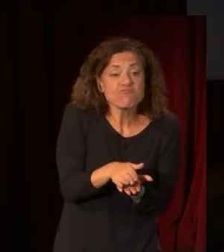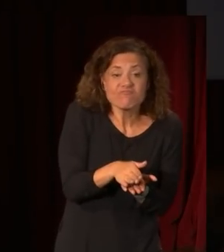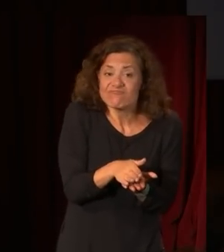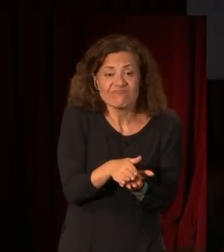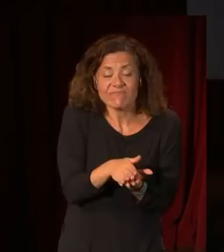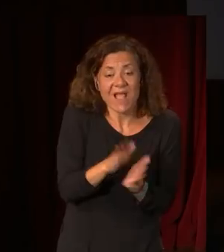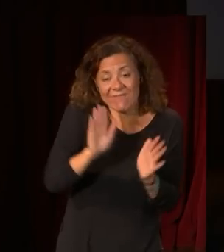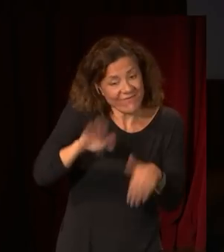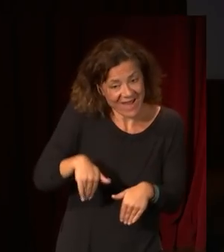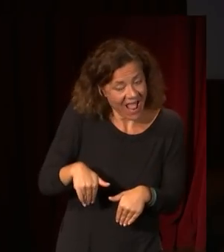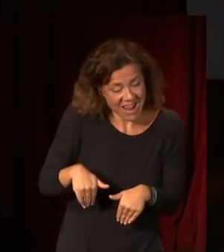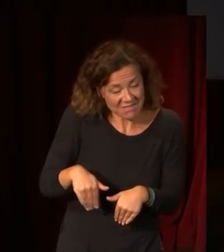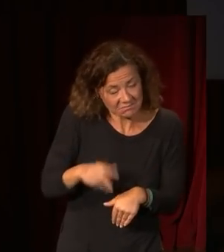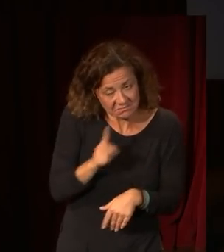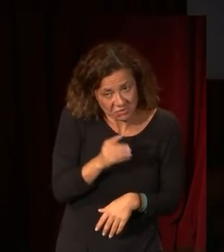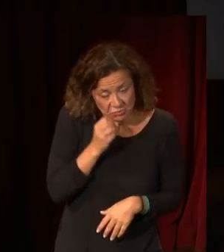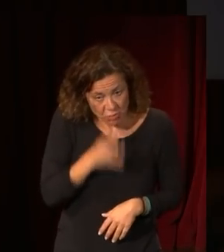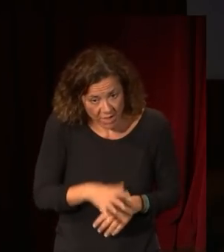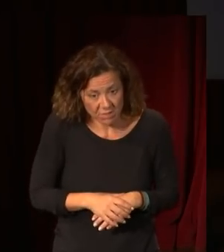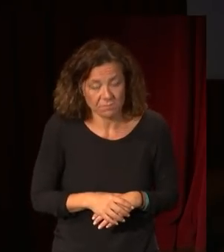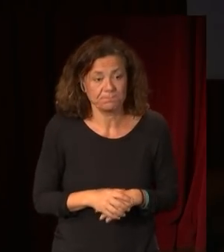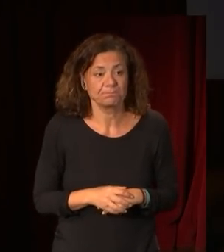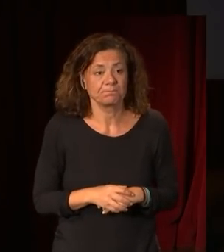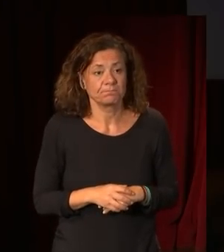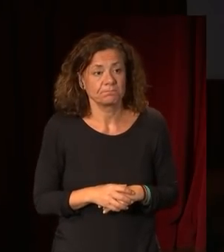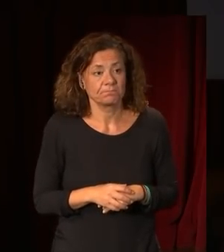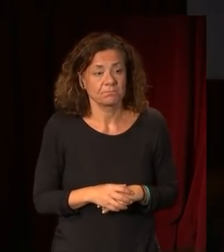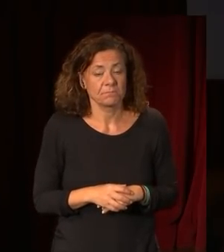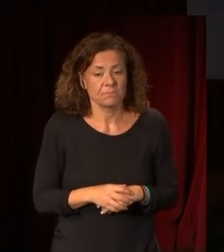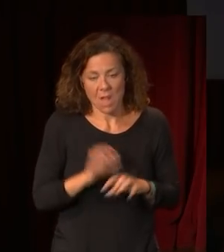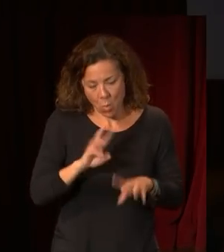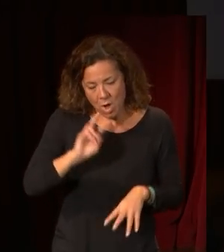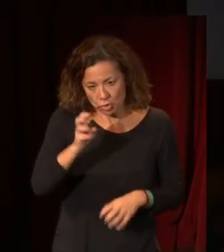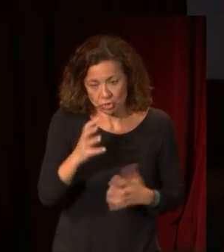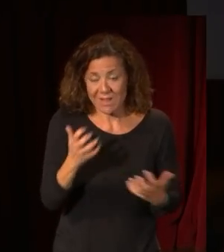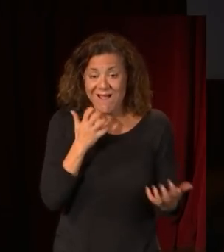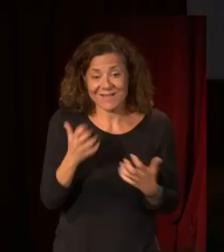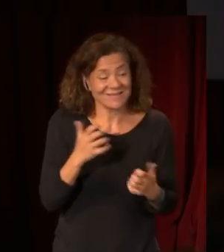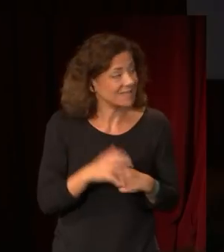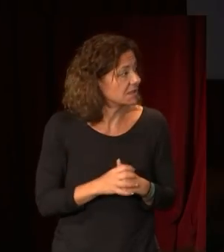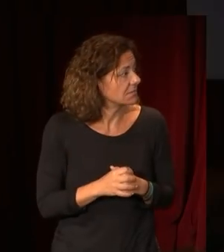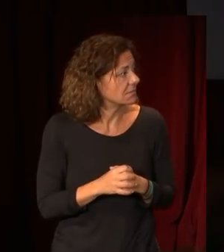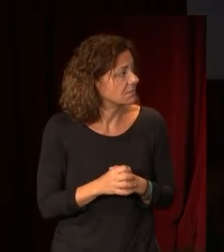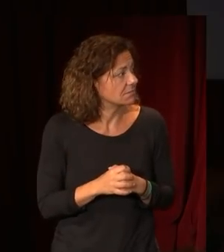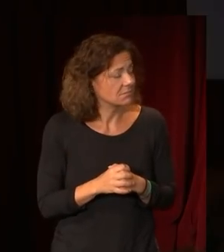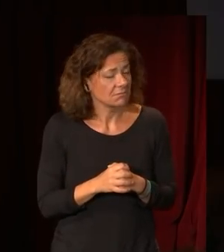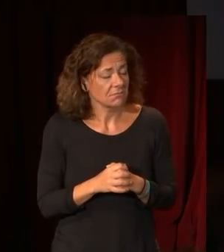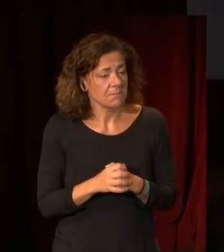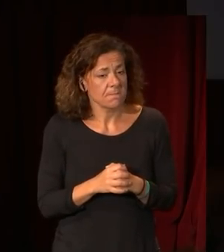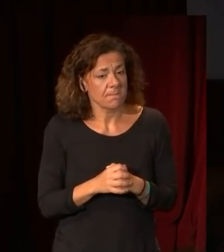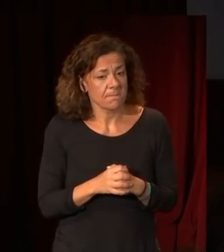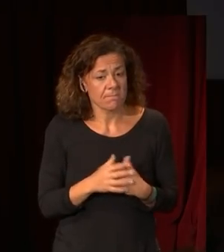muy halagüeño o muy brillante como otros artistas debió digamos vio